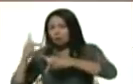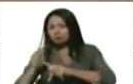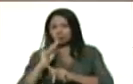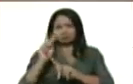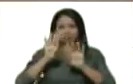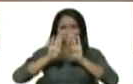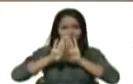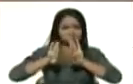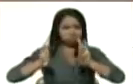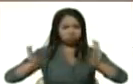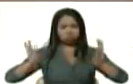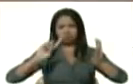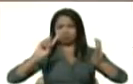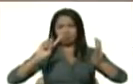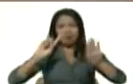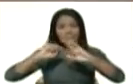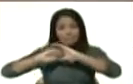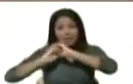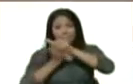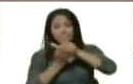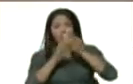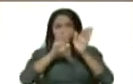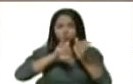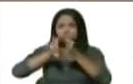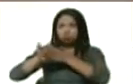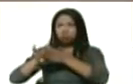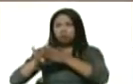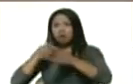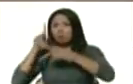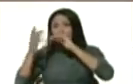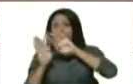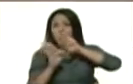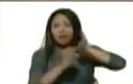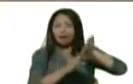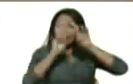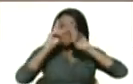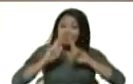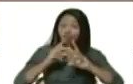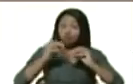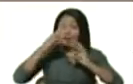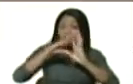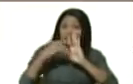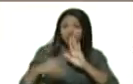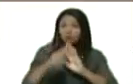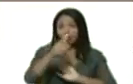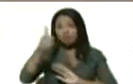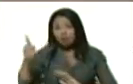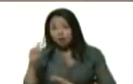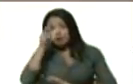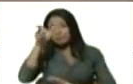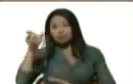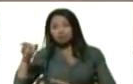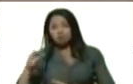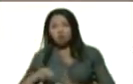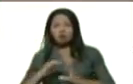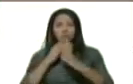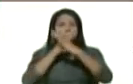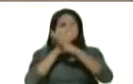la geopolítica. El béisbol es béisbol y debe respetarse el derecho de los peloteros y los fanáticos a